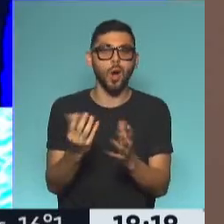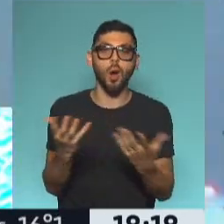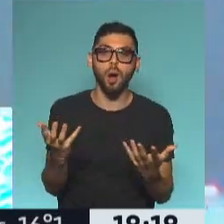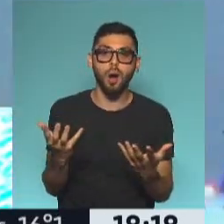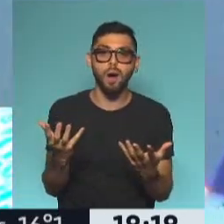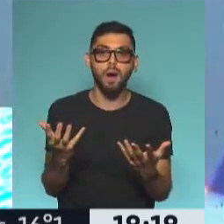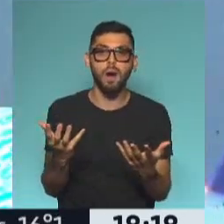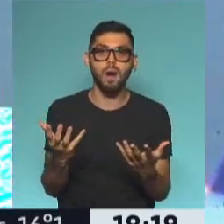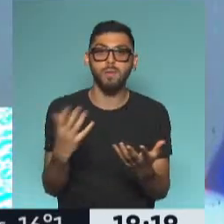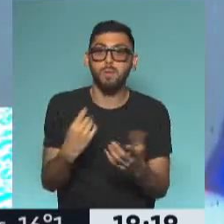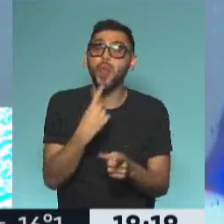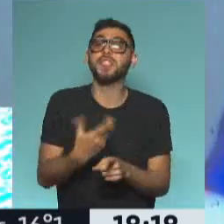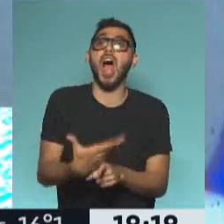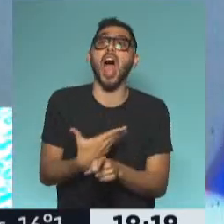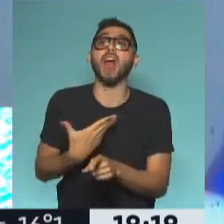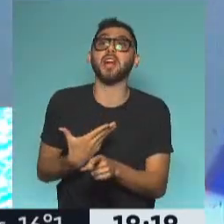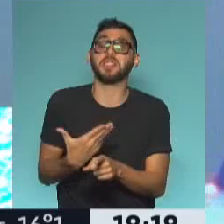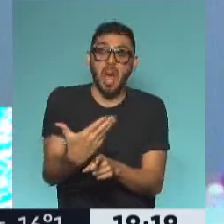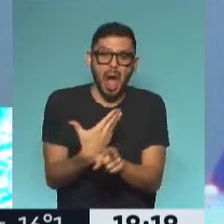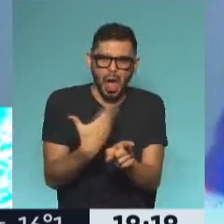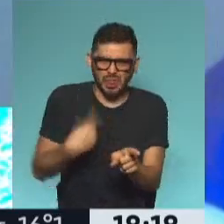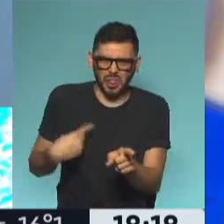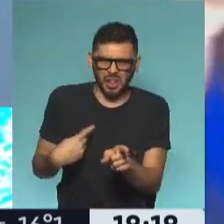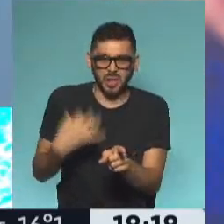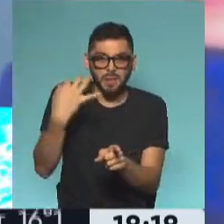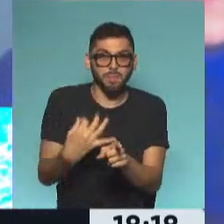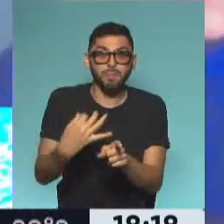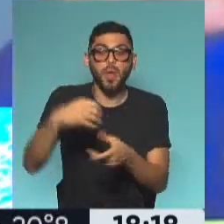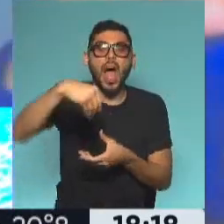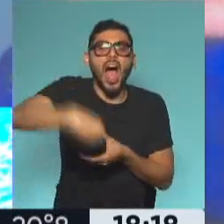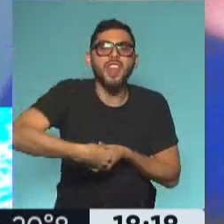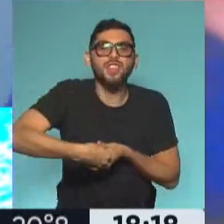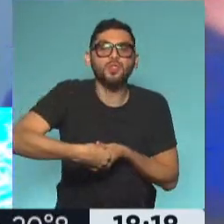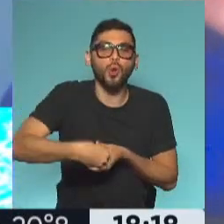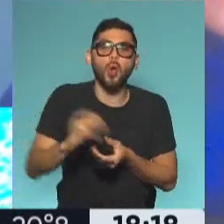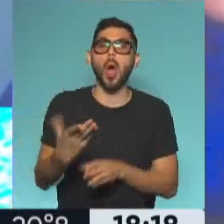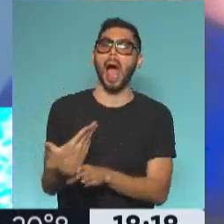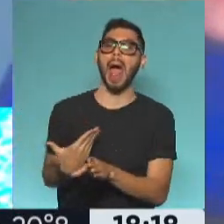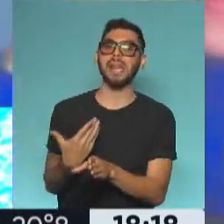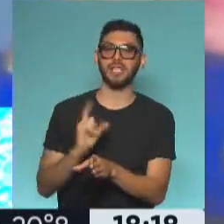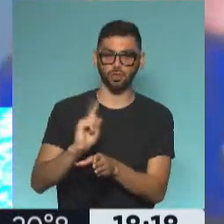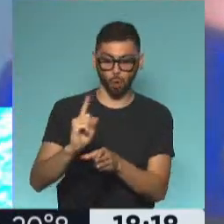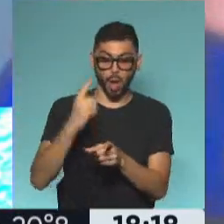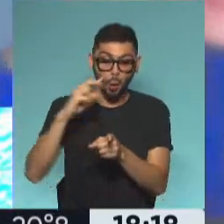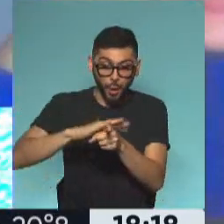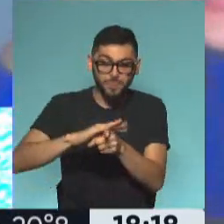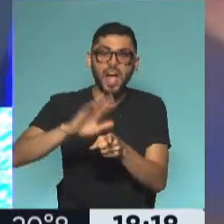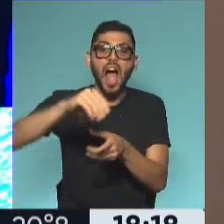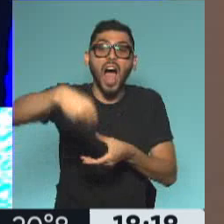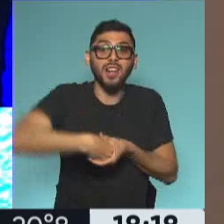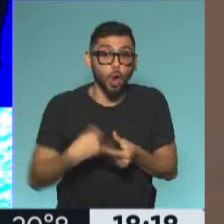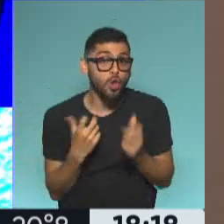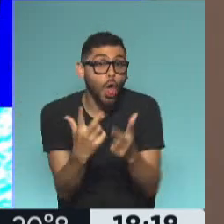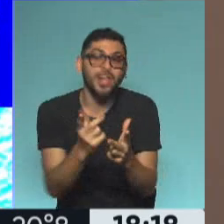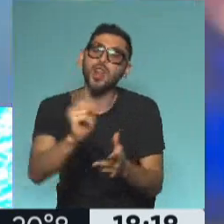¿Por detrás de qué? ¿Por detrás de qué? Empieza por dentro. O sea, nosotros vemos una parte, lo otro va por dentro.